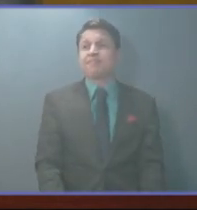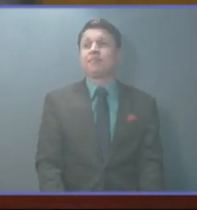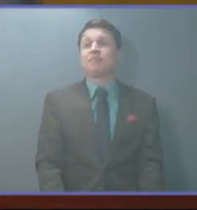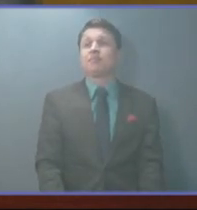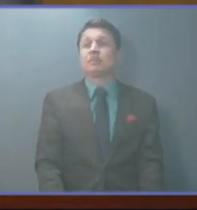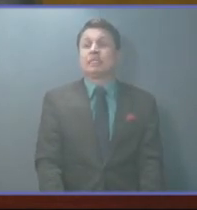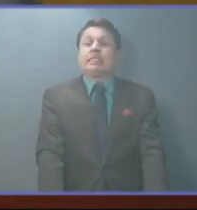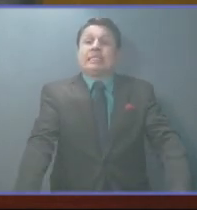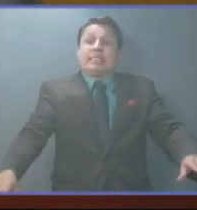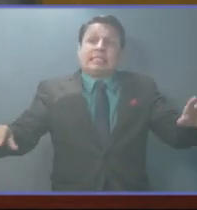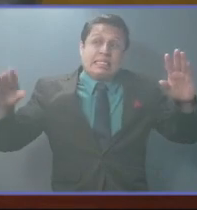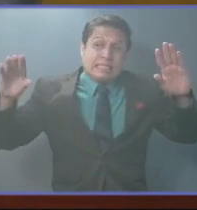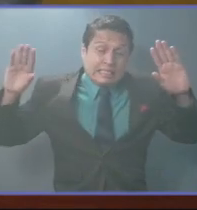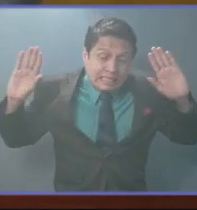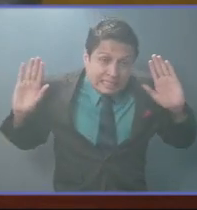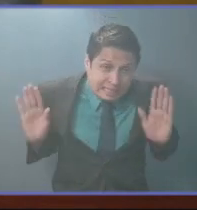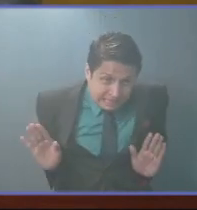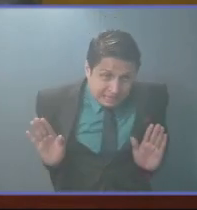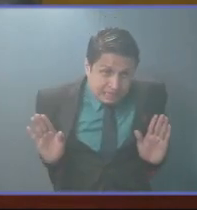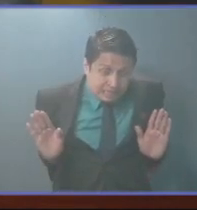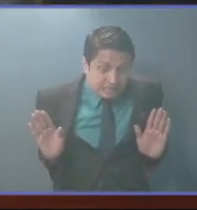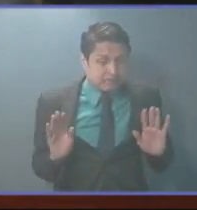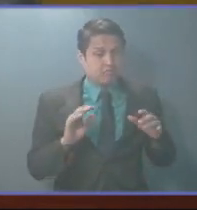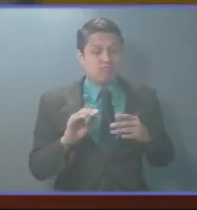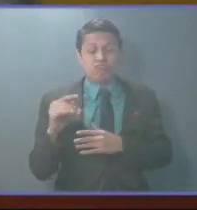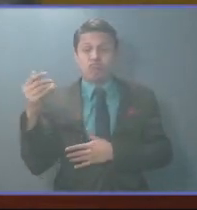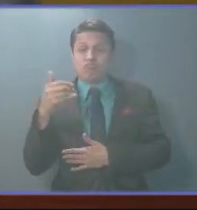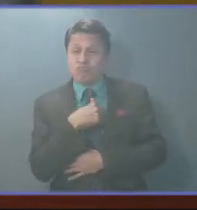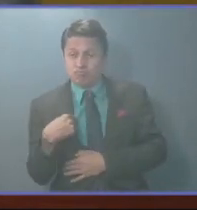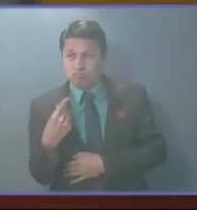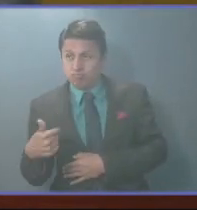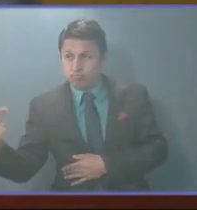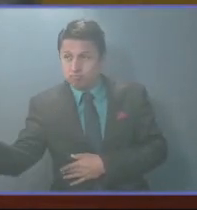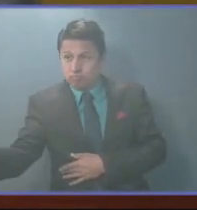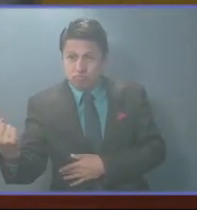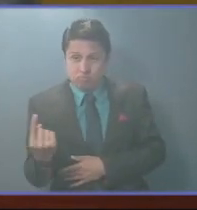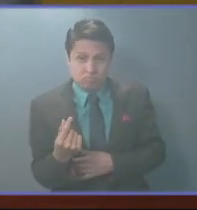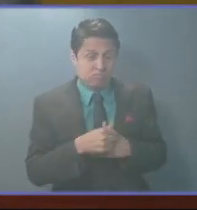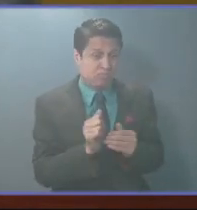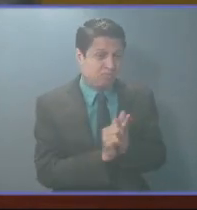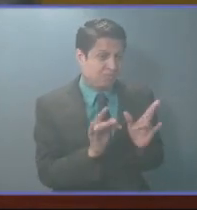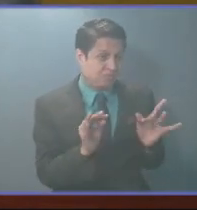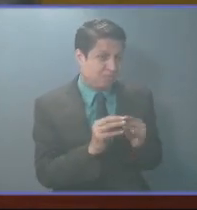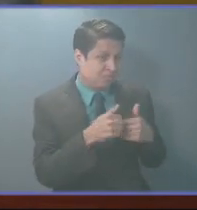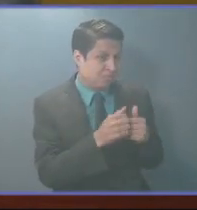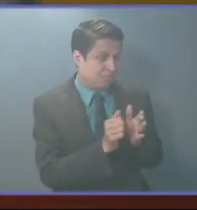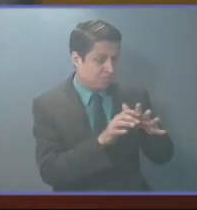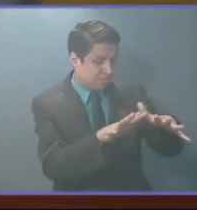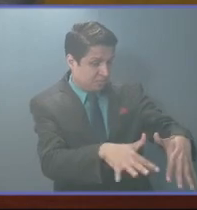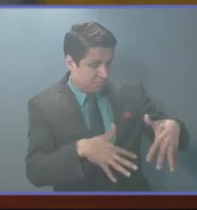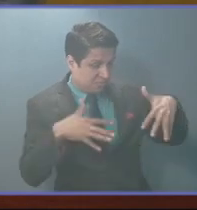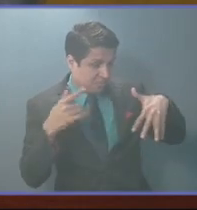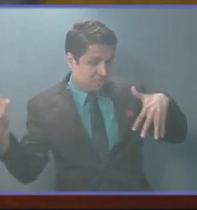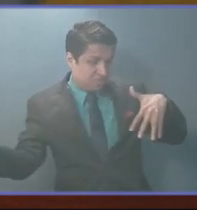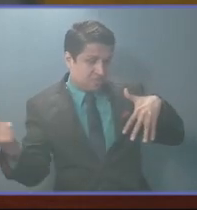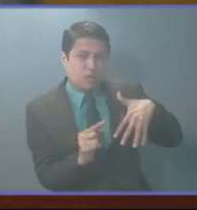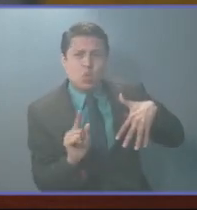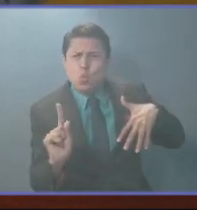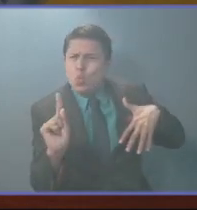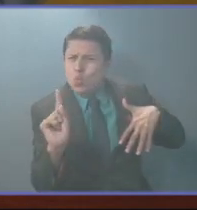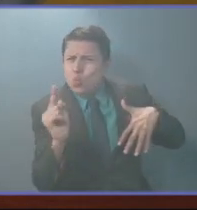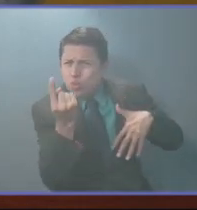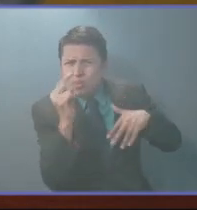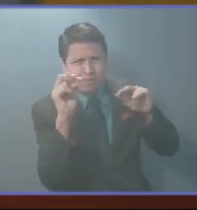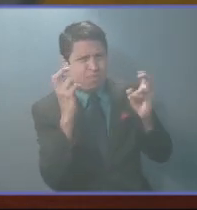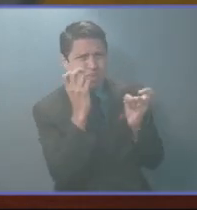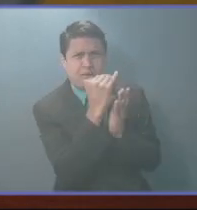interpelación se realizará en la sesión de la Asamblea convocada para ese único propósito.